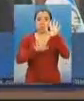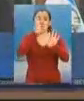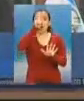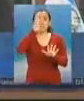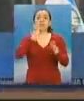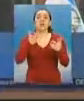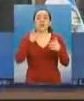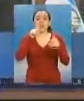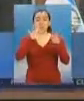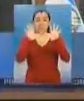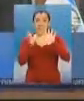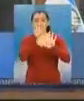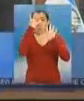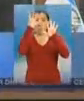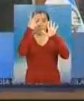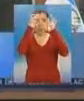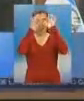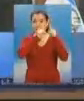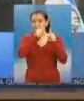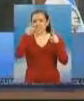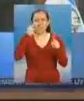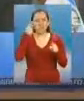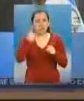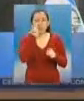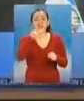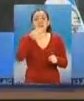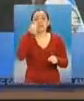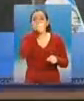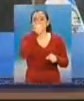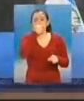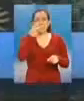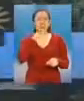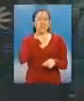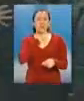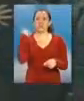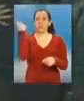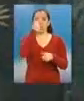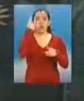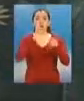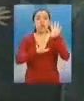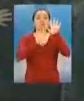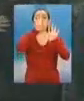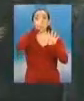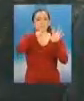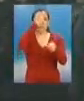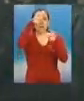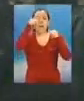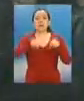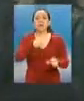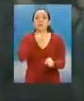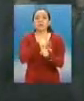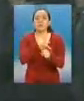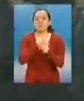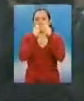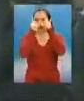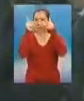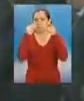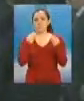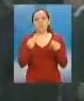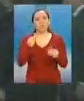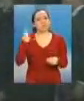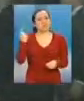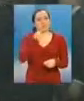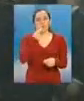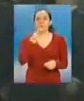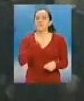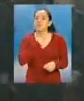en la cárcel, sujetos a juicio y a su debido proceso. Por tal motivo, pidió a los mandatarios presentes asumir la lucha